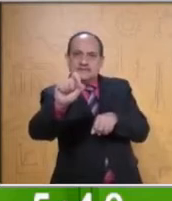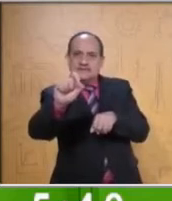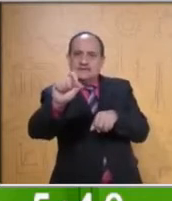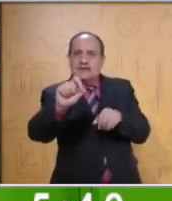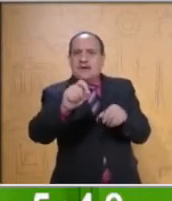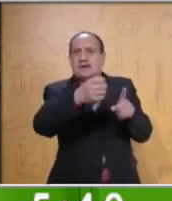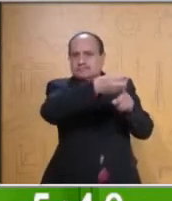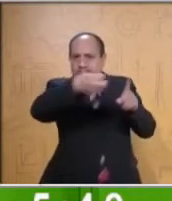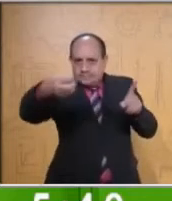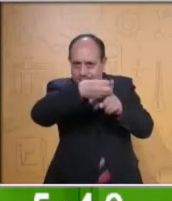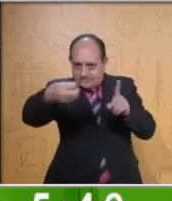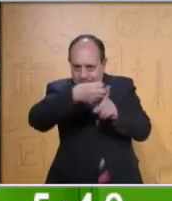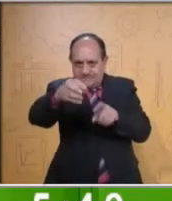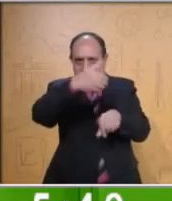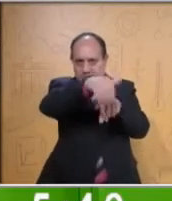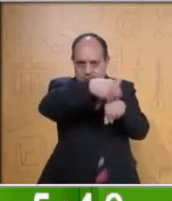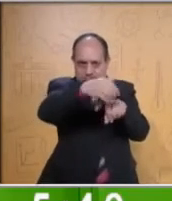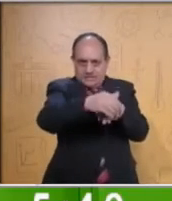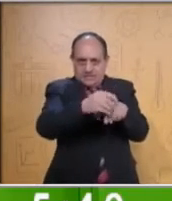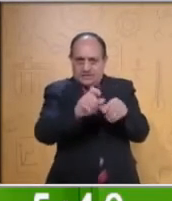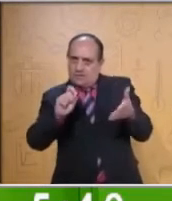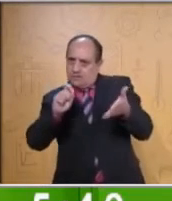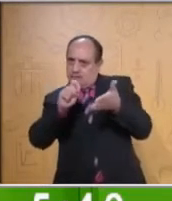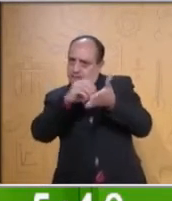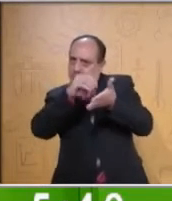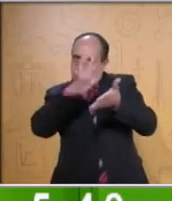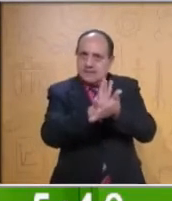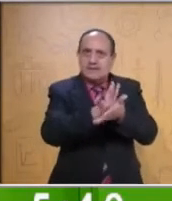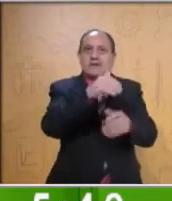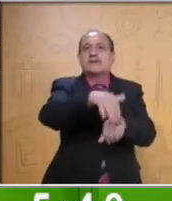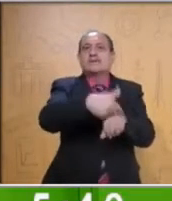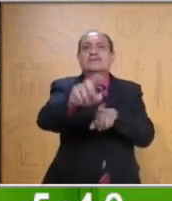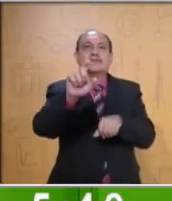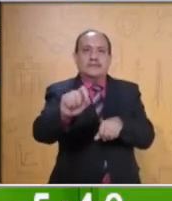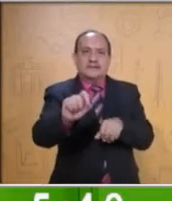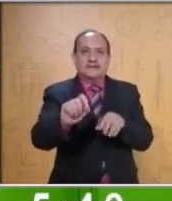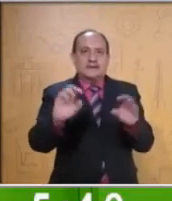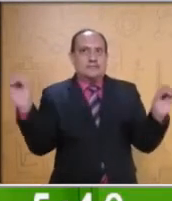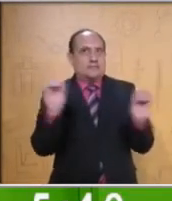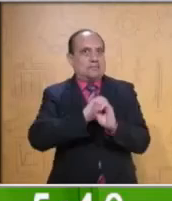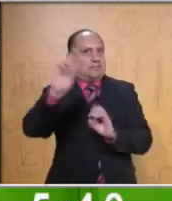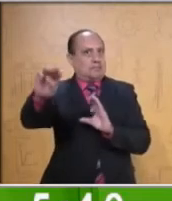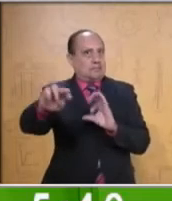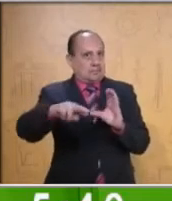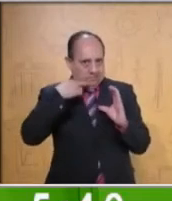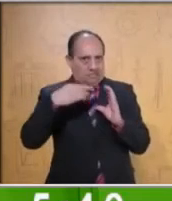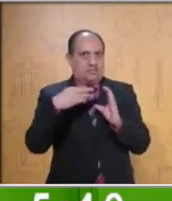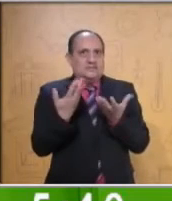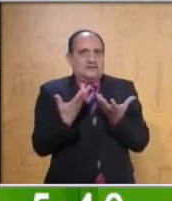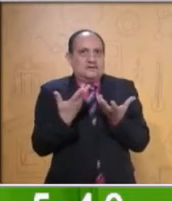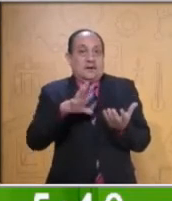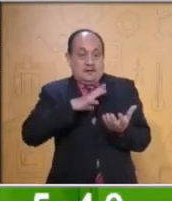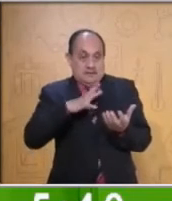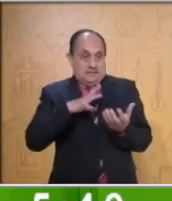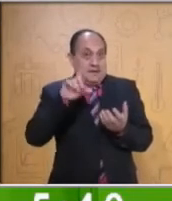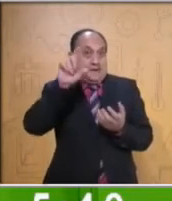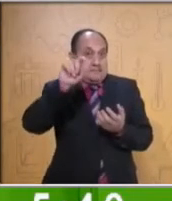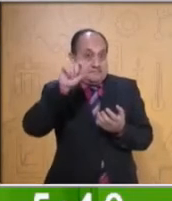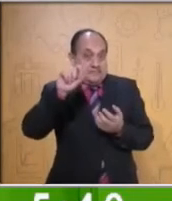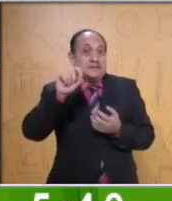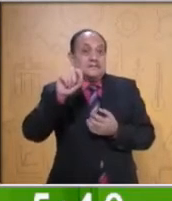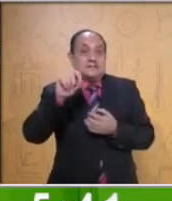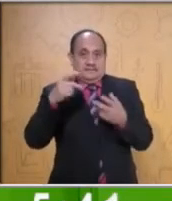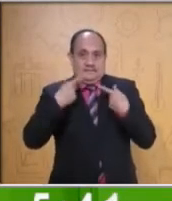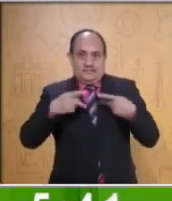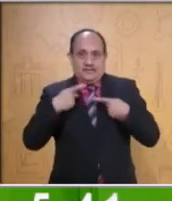los datos que vienen aquí, anoté un 20. Lógicamente, nadie me respondió que había 20 integrantes en su familia,